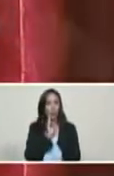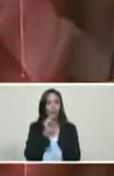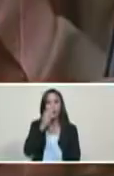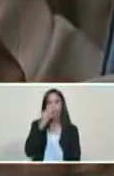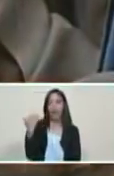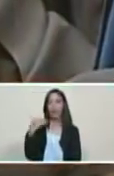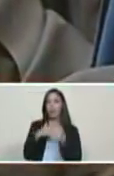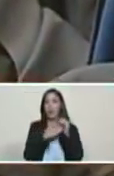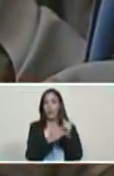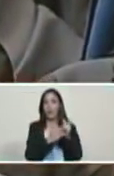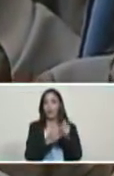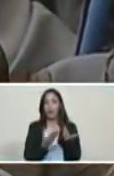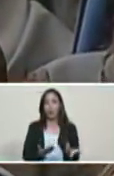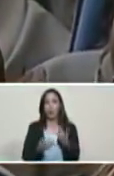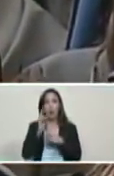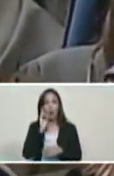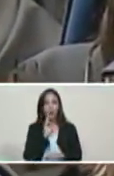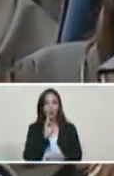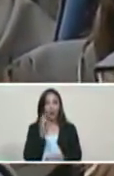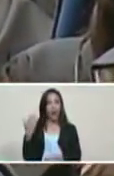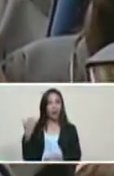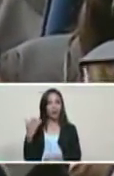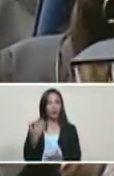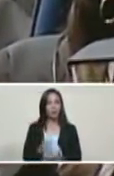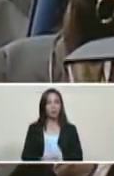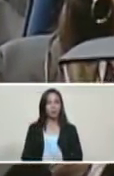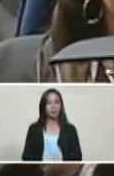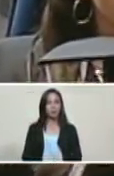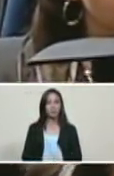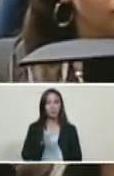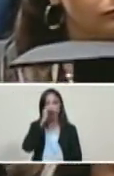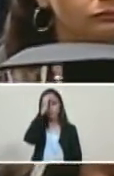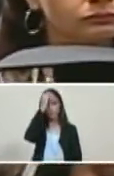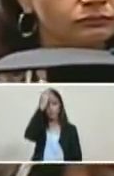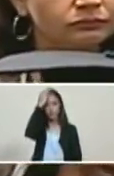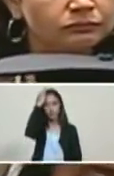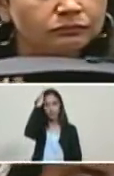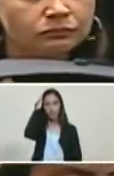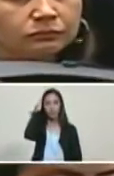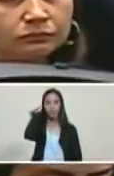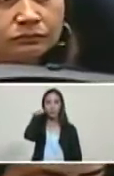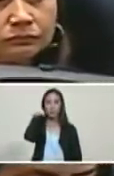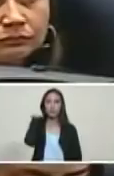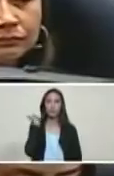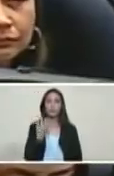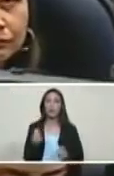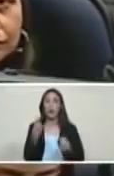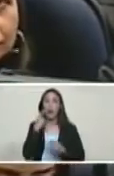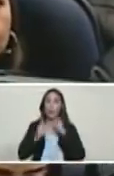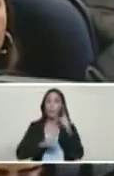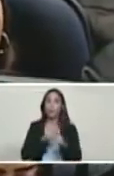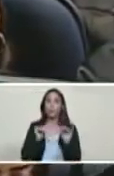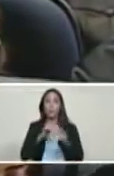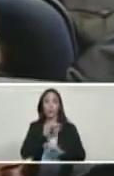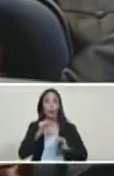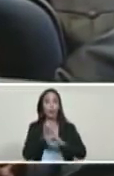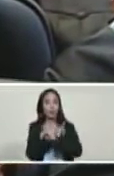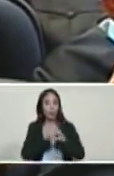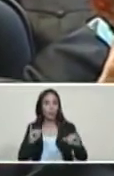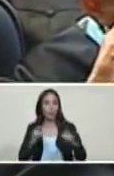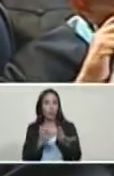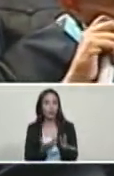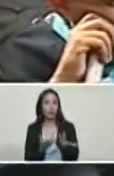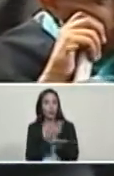encabezada por nuestro libertador Simón Bolívar un gran proceso de independencia y